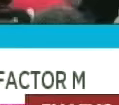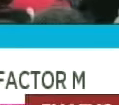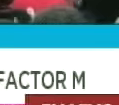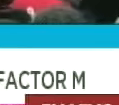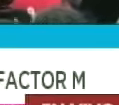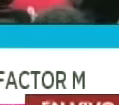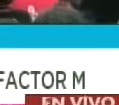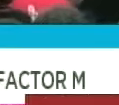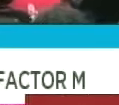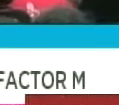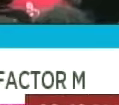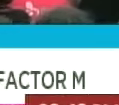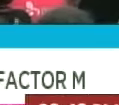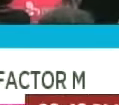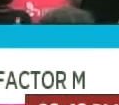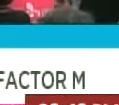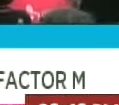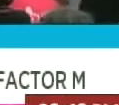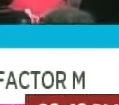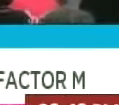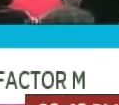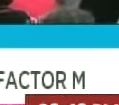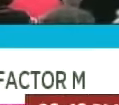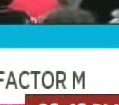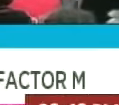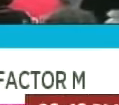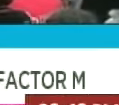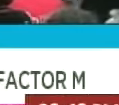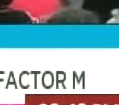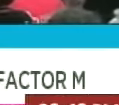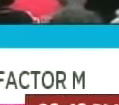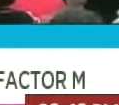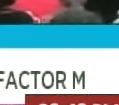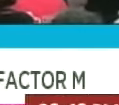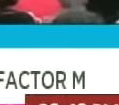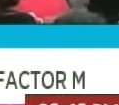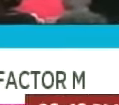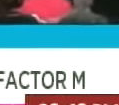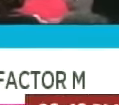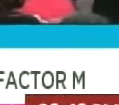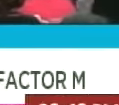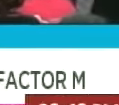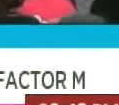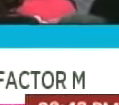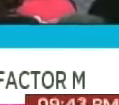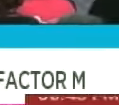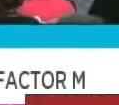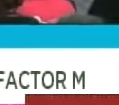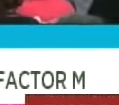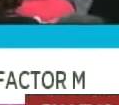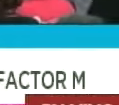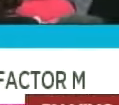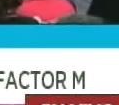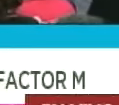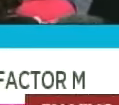Recibimos a Juan Esteves con el tema Por mi futuro. Adelante, Juan. Con el